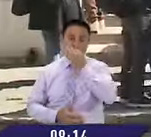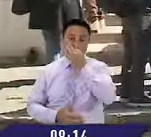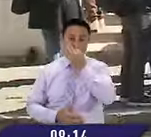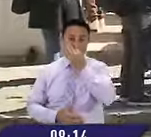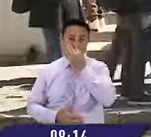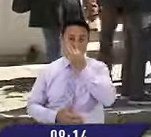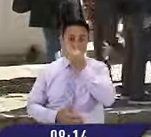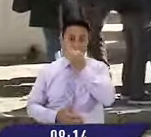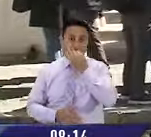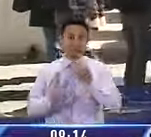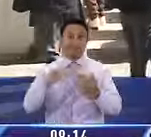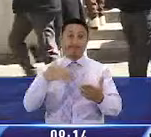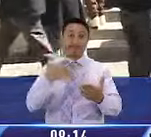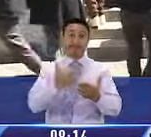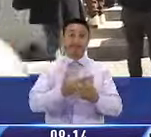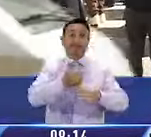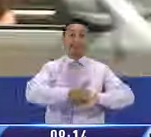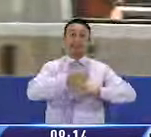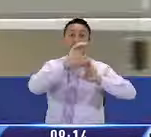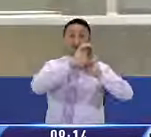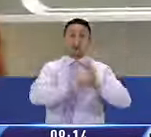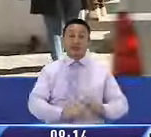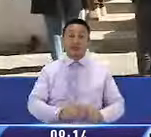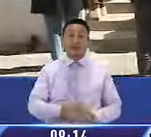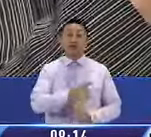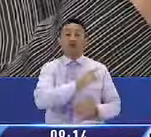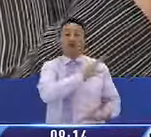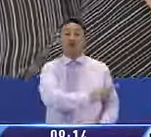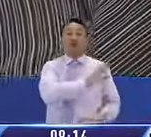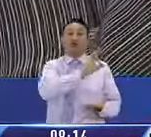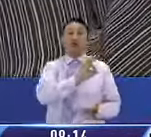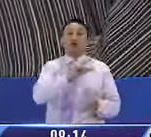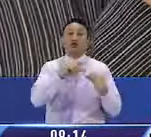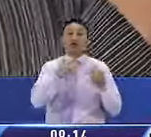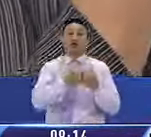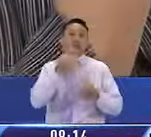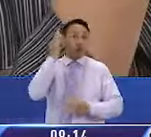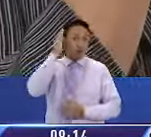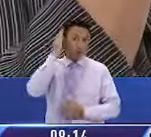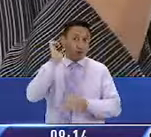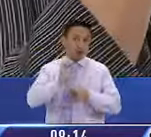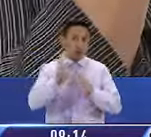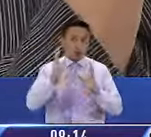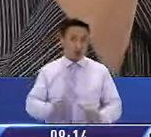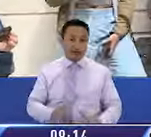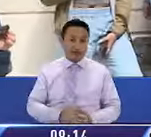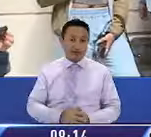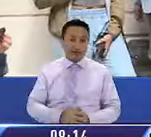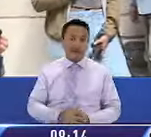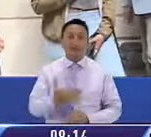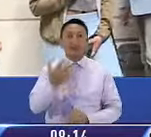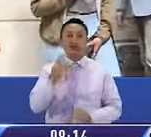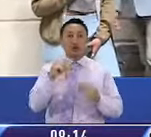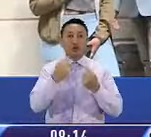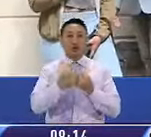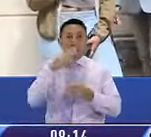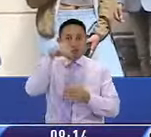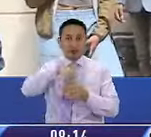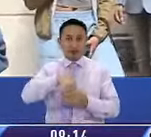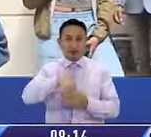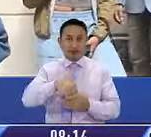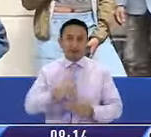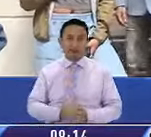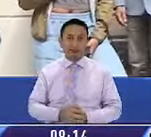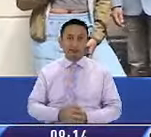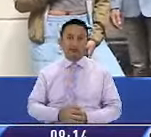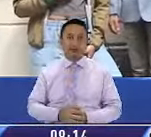Así llegaron a la Corte Constitucional. Son representantes de la Coalición de Mujeres del Ecuador, que agrupa a más de 15 colectivos. Presentaron ante